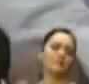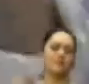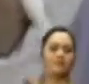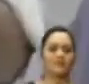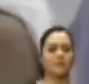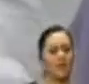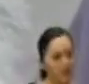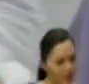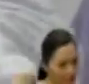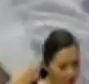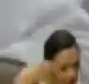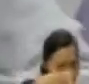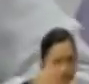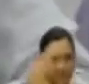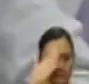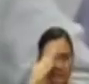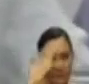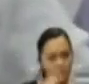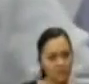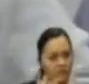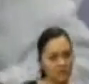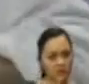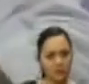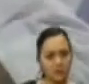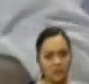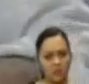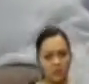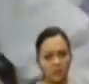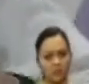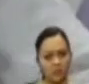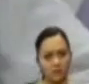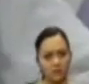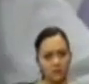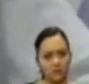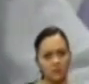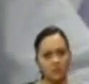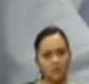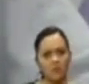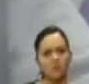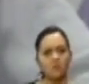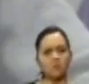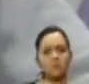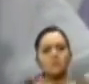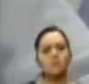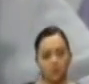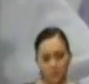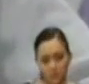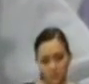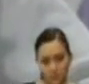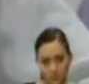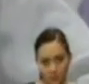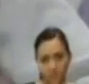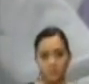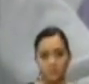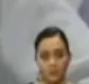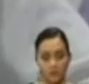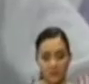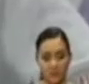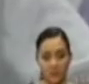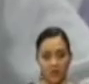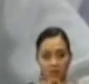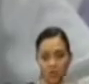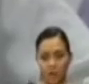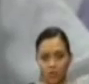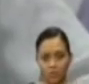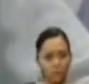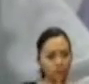estar en territorio. Los que están en territorio deben tener la sensibilidad para estar, si no, no estén. ¿A qué me refiero? A que aterrizamos a 7 kilómetros de Olmedo. La